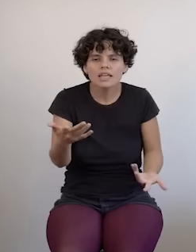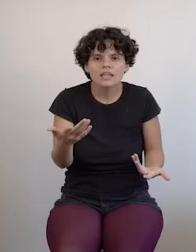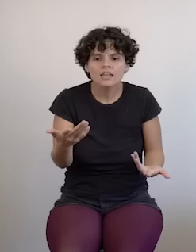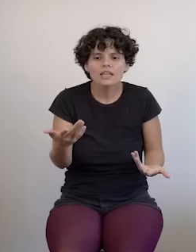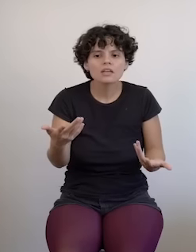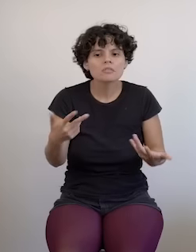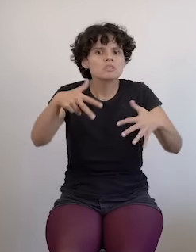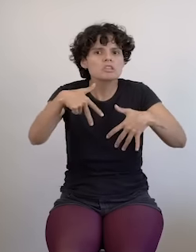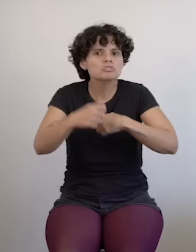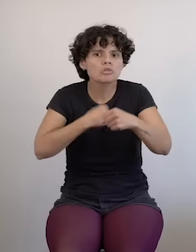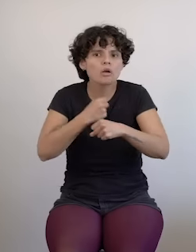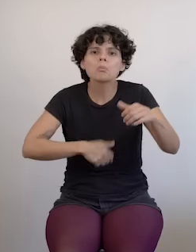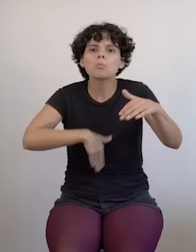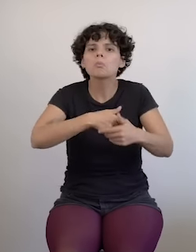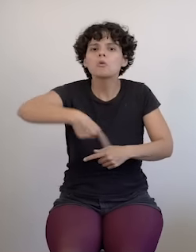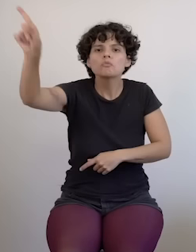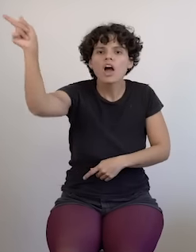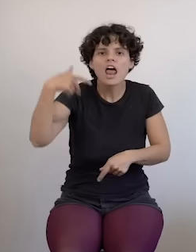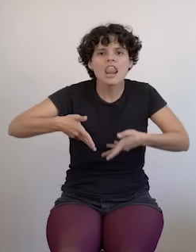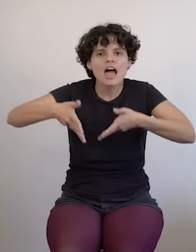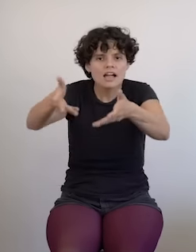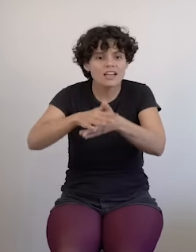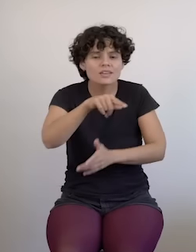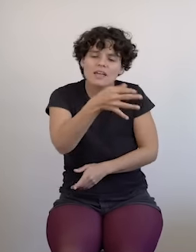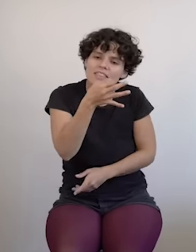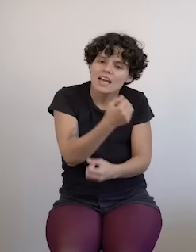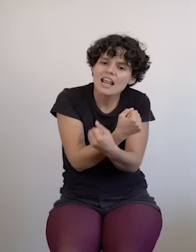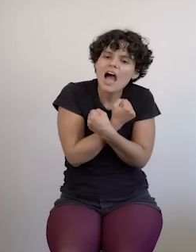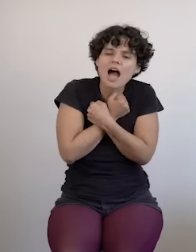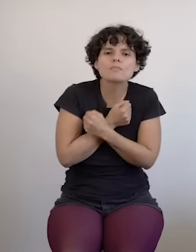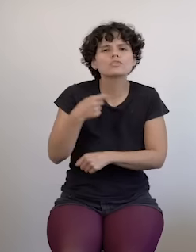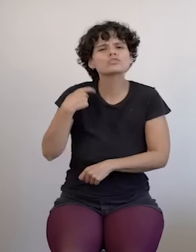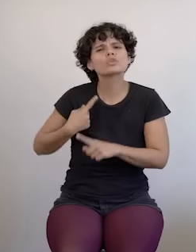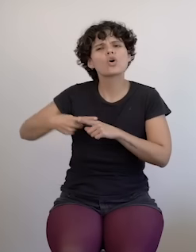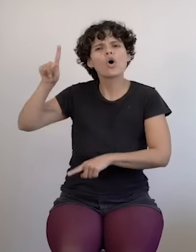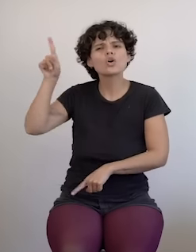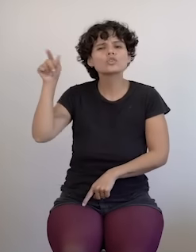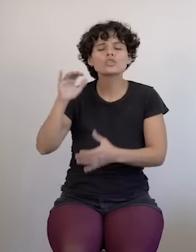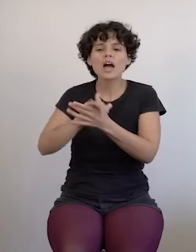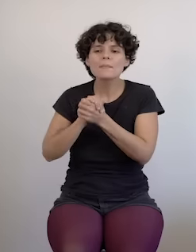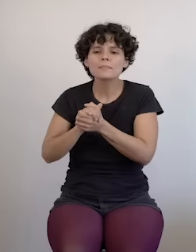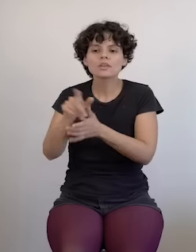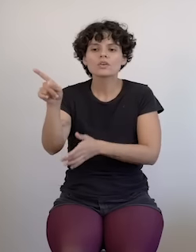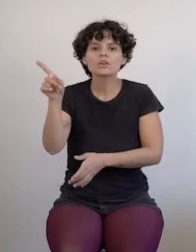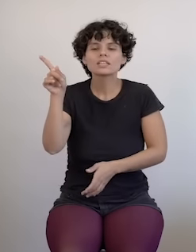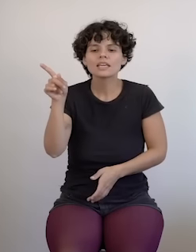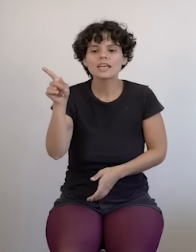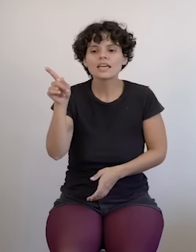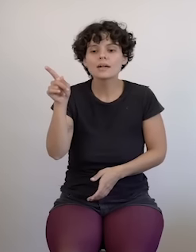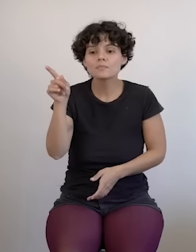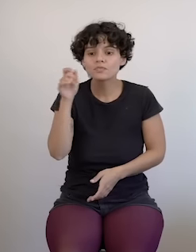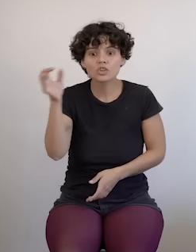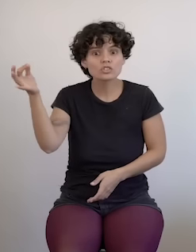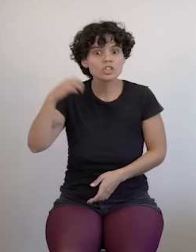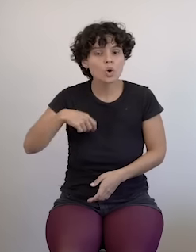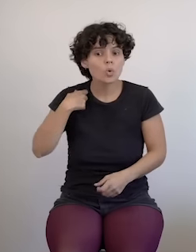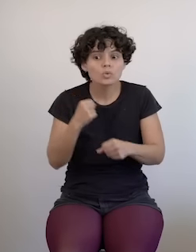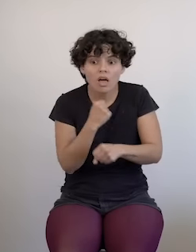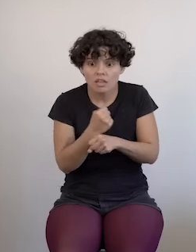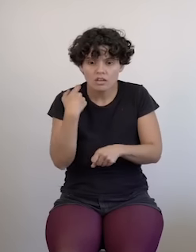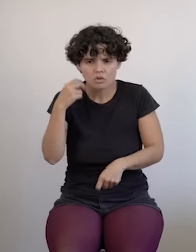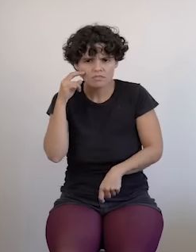hermano. Los tenían toda la este al 18, cuando compren 18 lo tiran para la calle. Otro amigo que fue el primero, ahí con todas las cosas fuera de